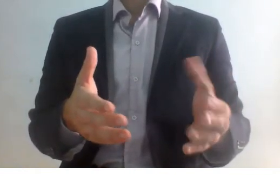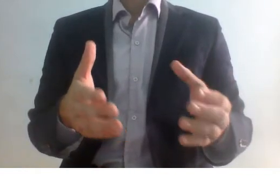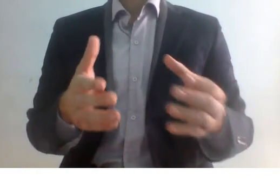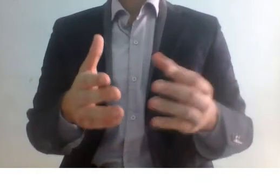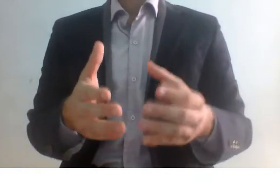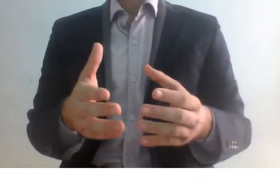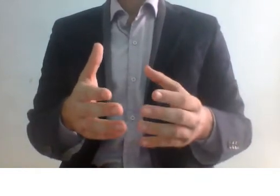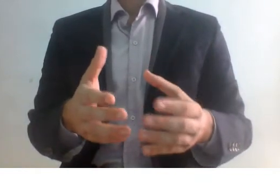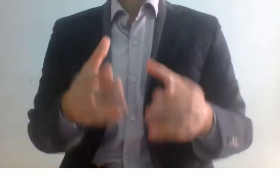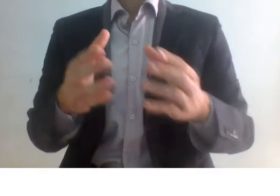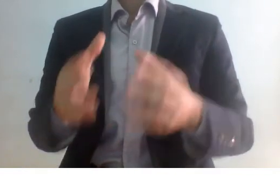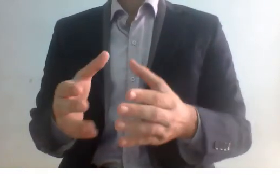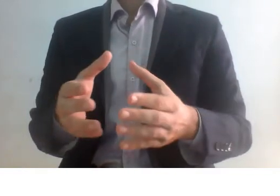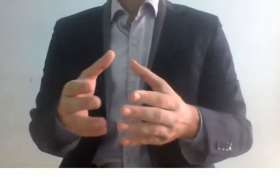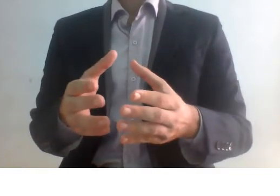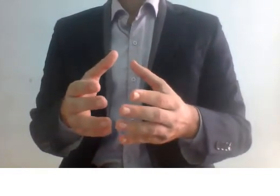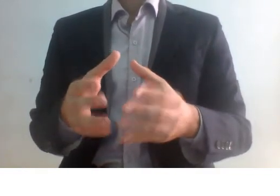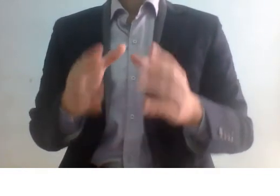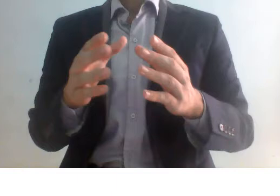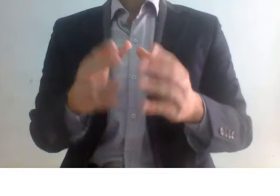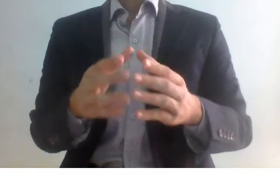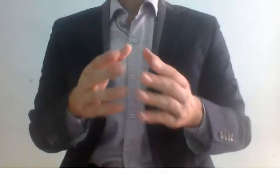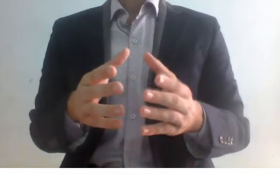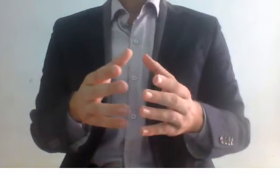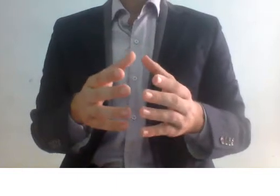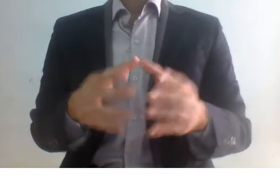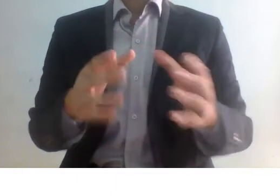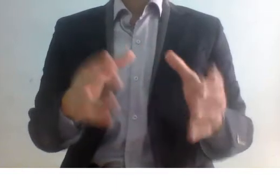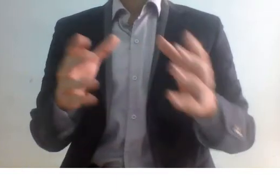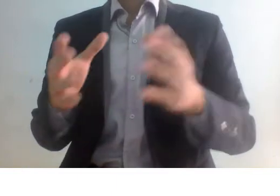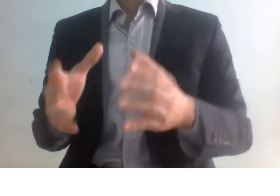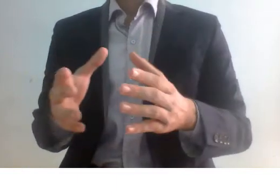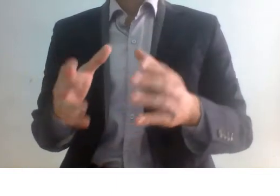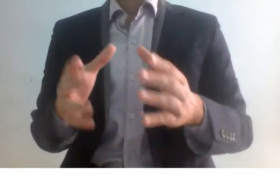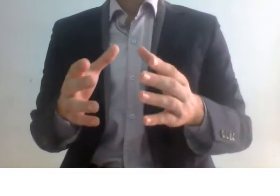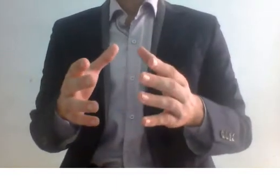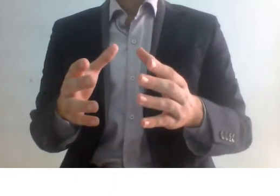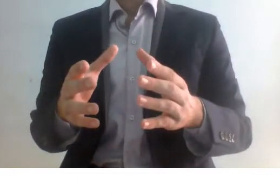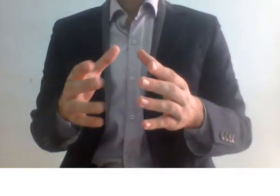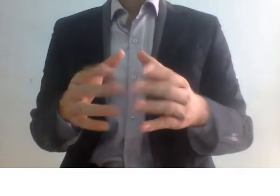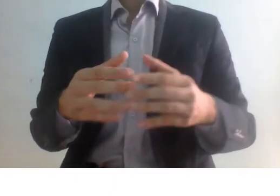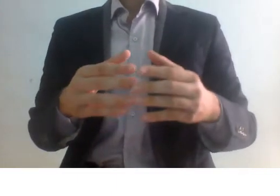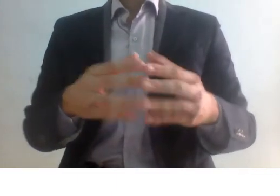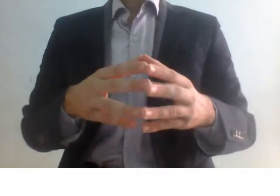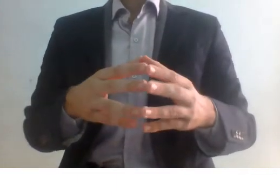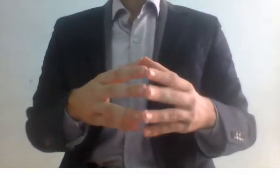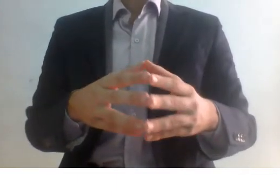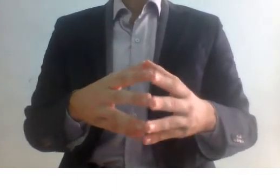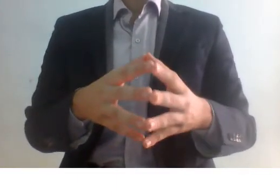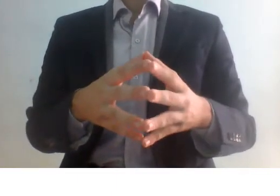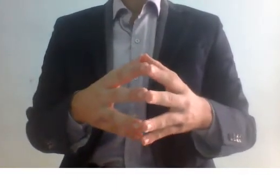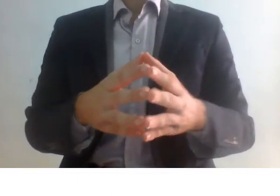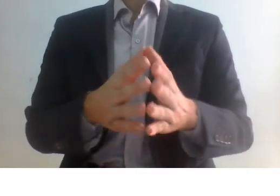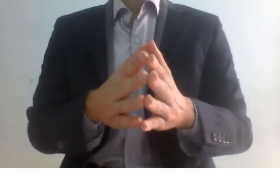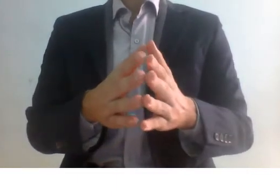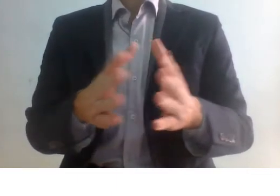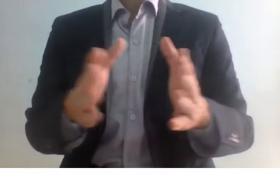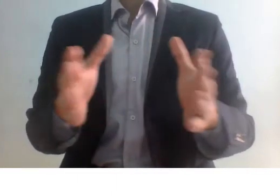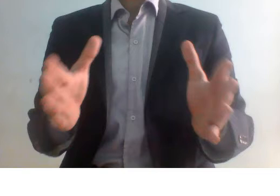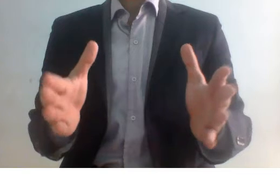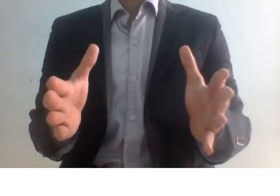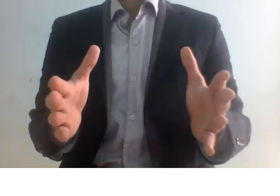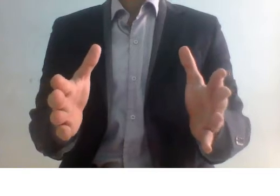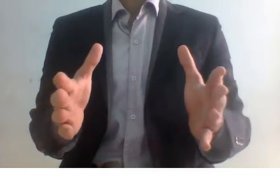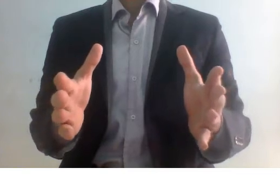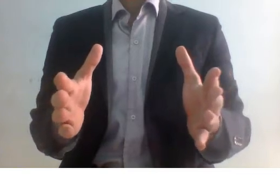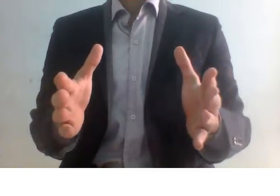pagar 5,000 pesos al mes para que hagas tal trabajo de limpieza, a pesar de que a él le están pagando 10,000 pesos. ¿Y esto por qué ocurre? Porque